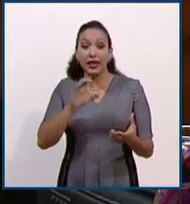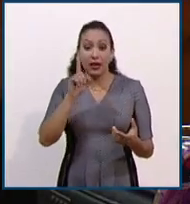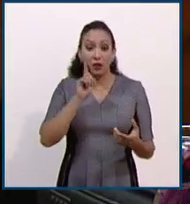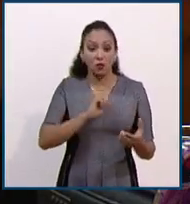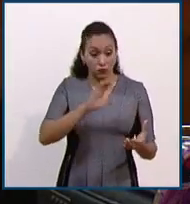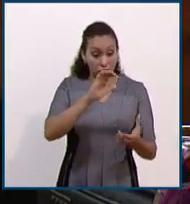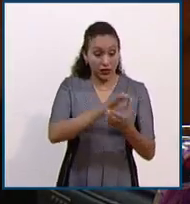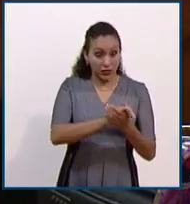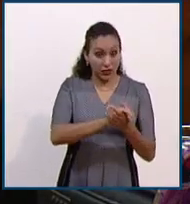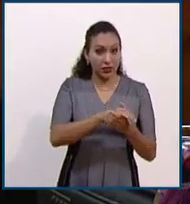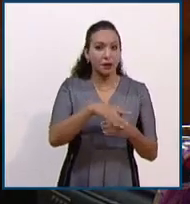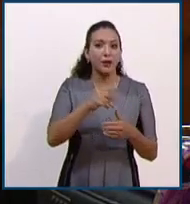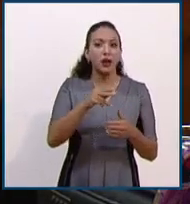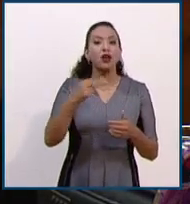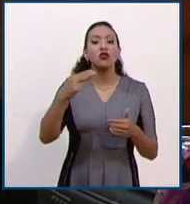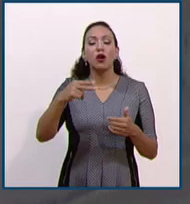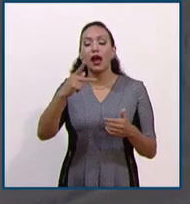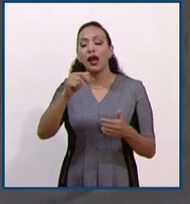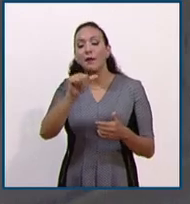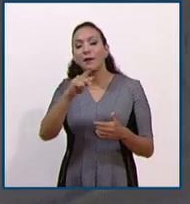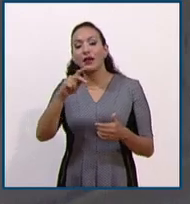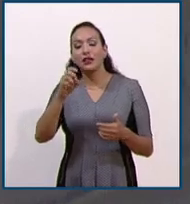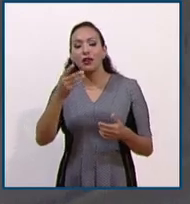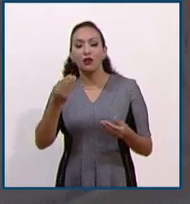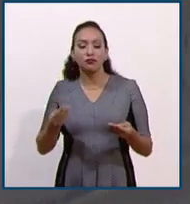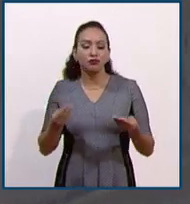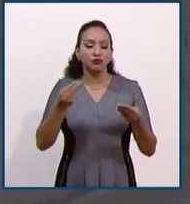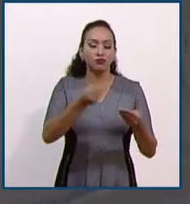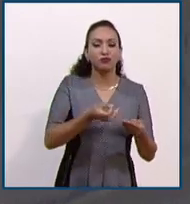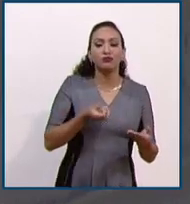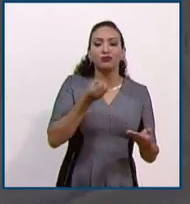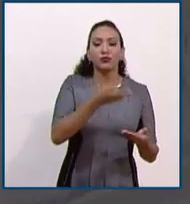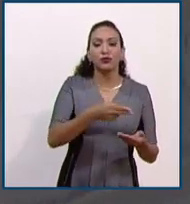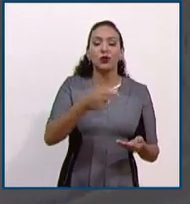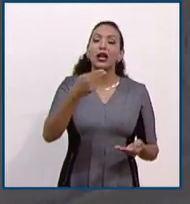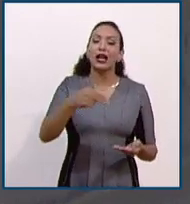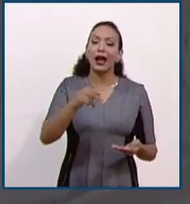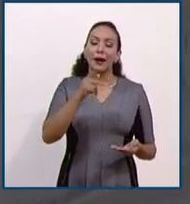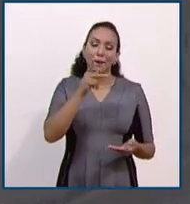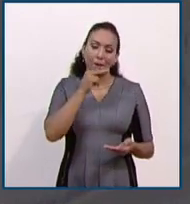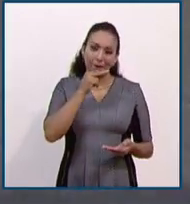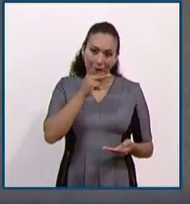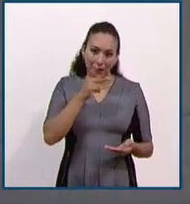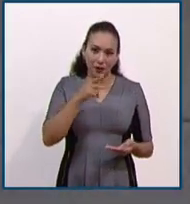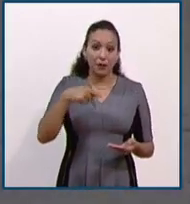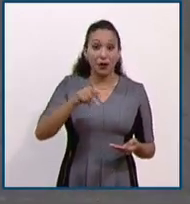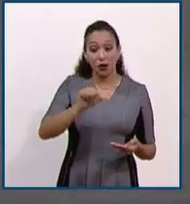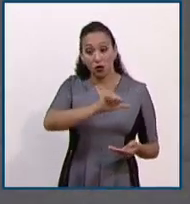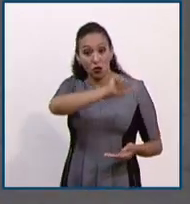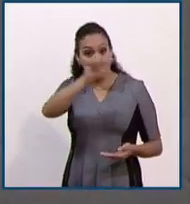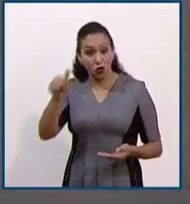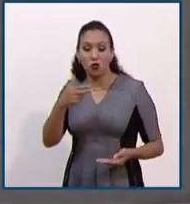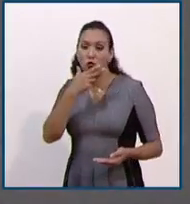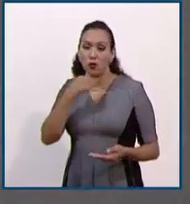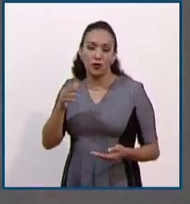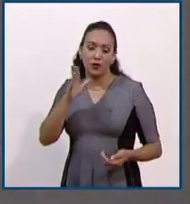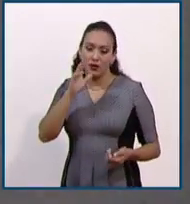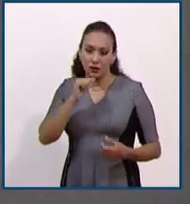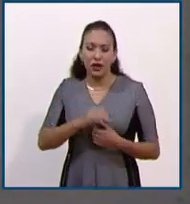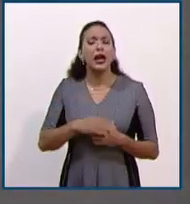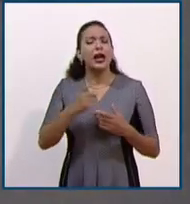casada solo puede darse con su esposo. Las normas ya habían sido declaradas inválidas por la primera sala de la